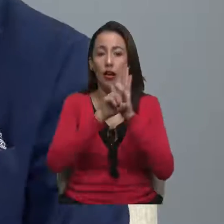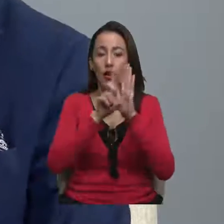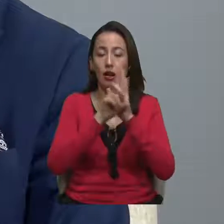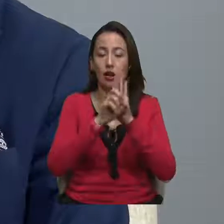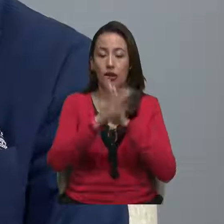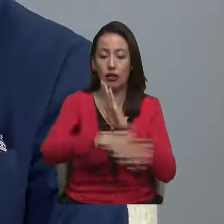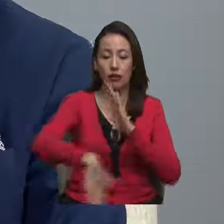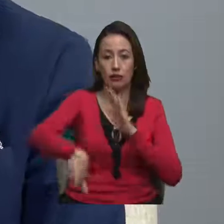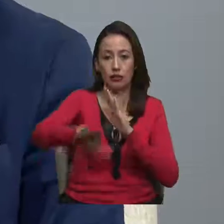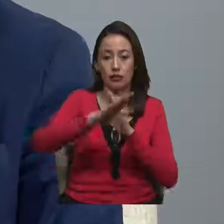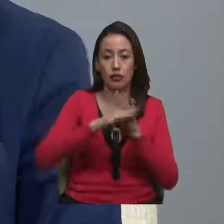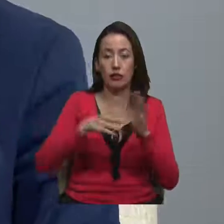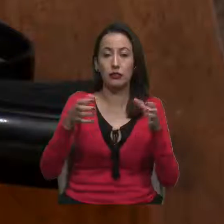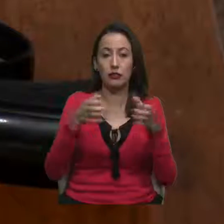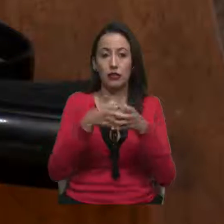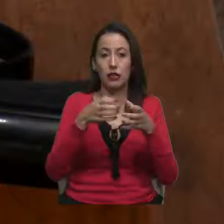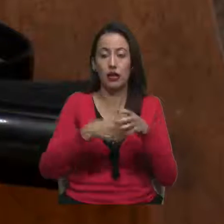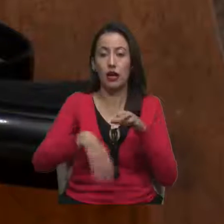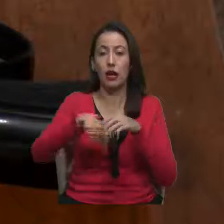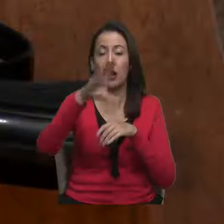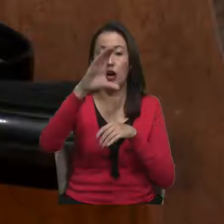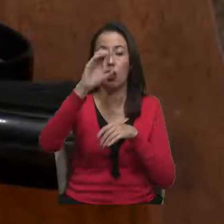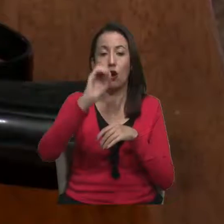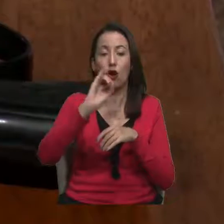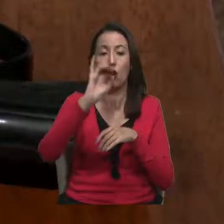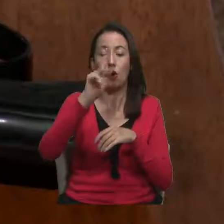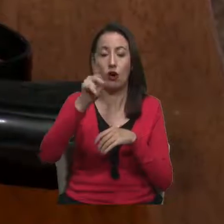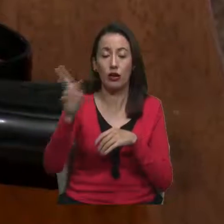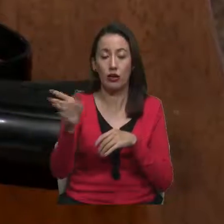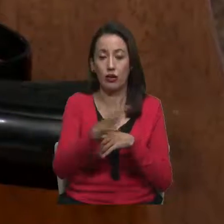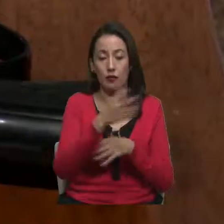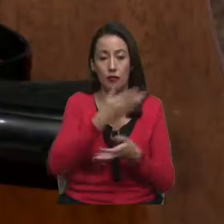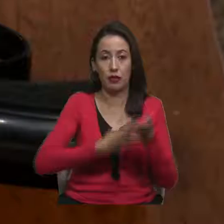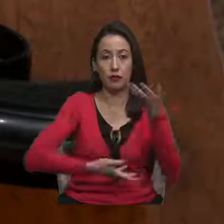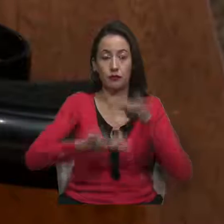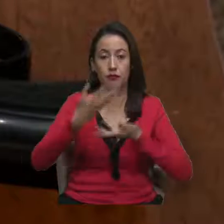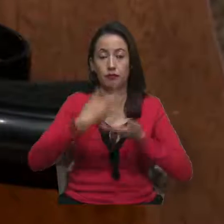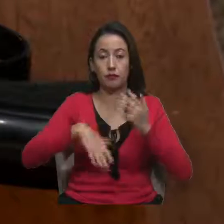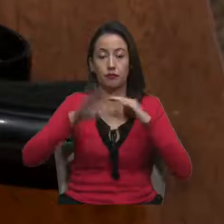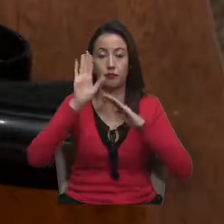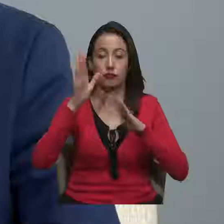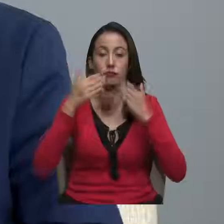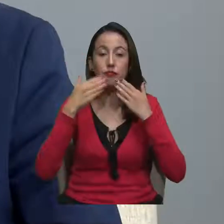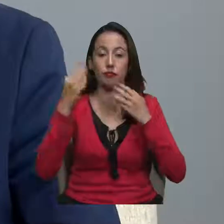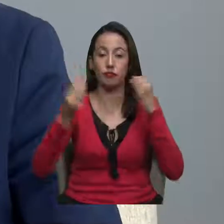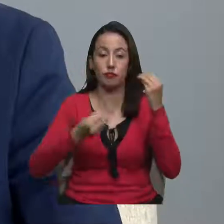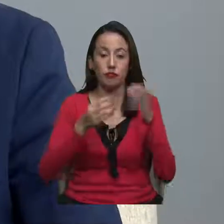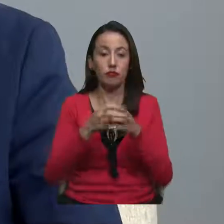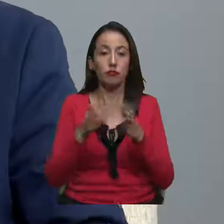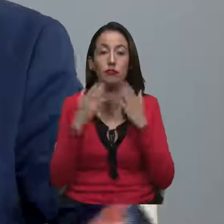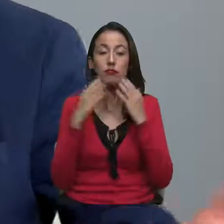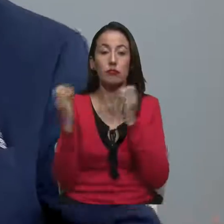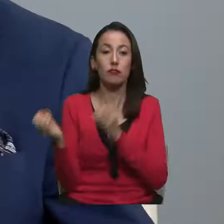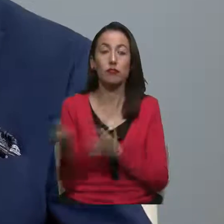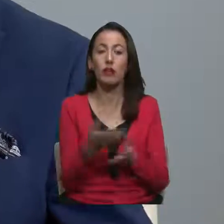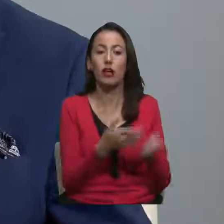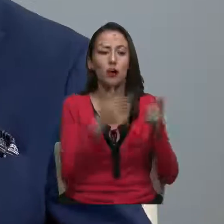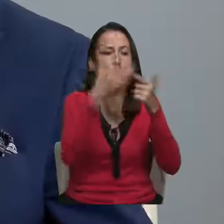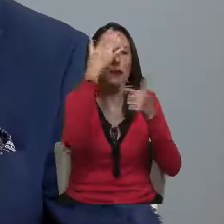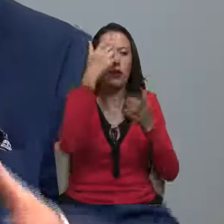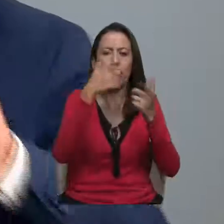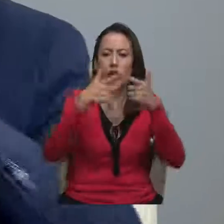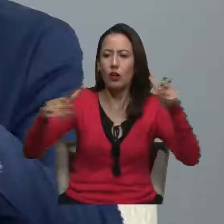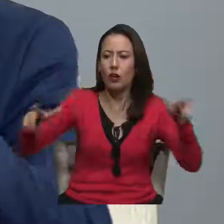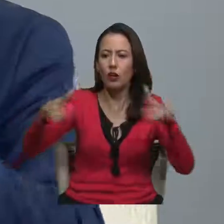que el coi sea distinto para que podamos tener a los ladrones de ahí cogidos y es un delito para grande como lo sueltan